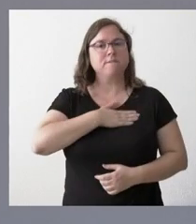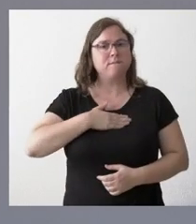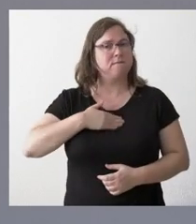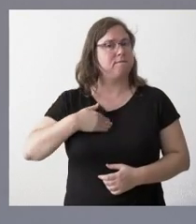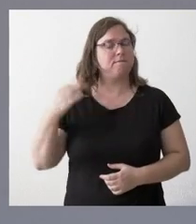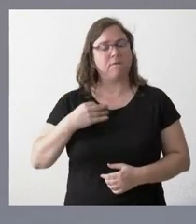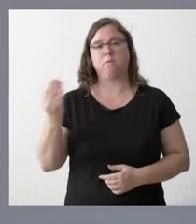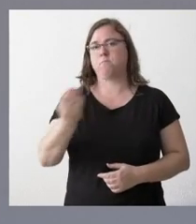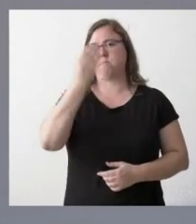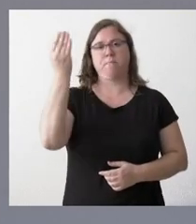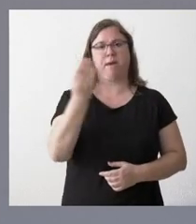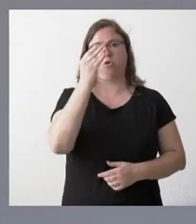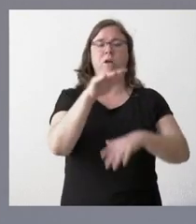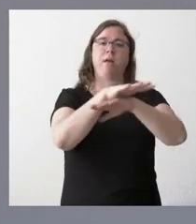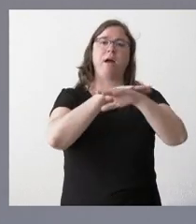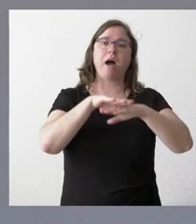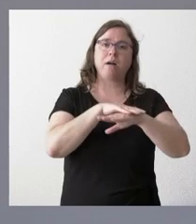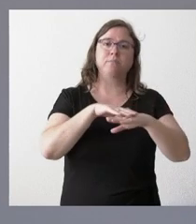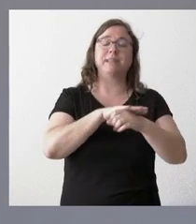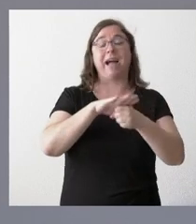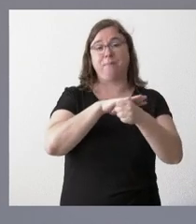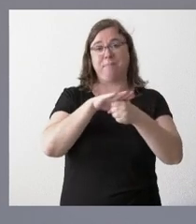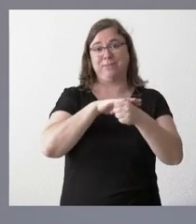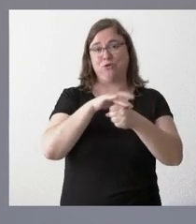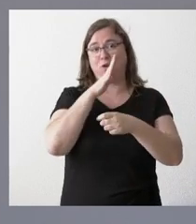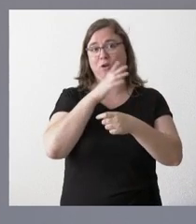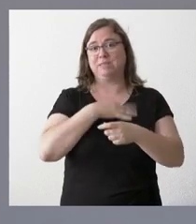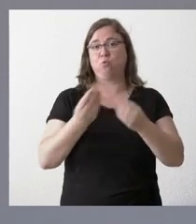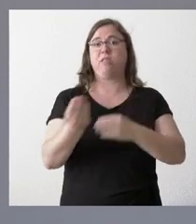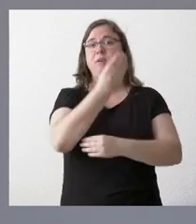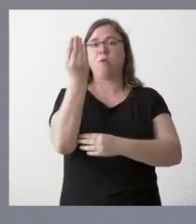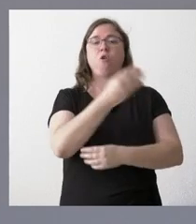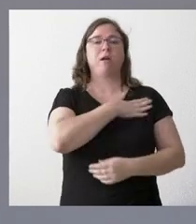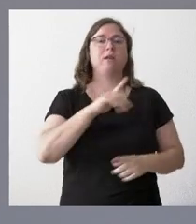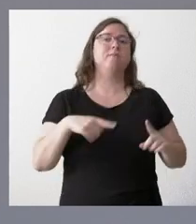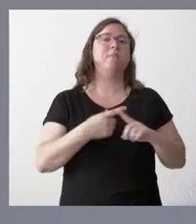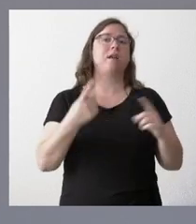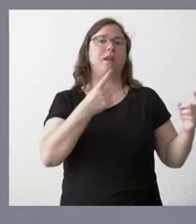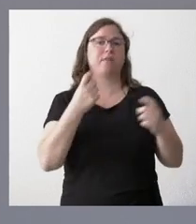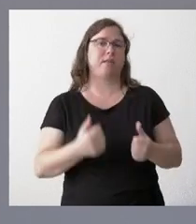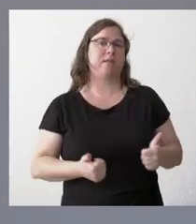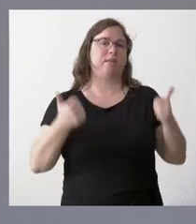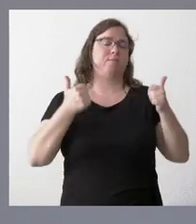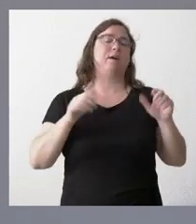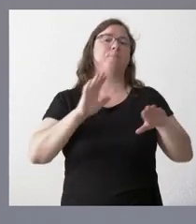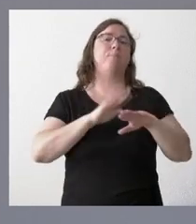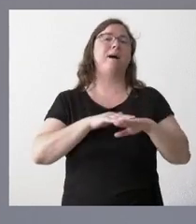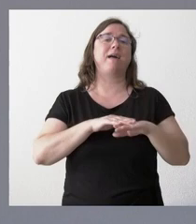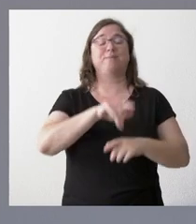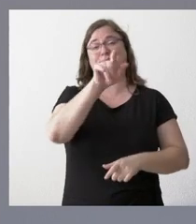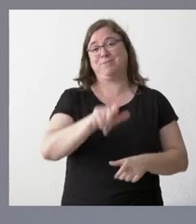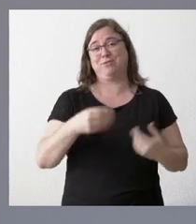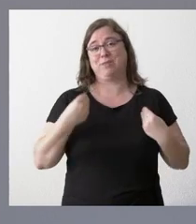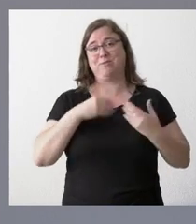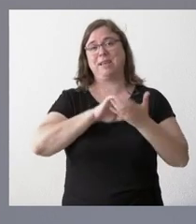mejorar en aquellos ámbitos donde podamos mejorar, donde más necesidad haya por parte de los ciudadanos, estar siempre